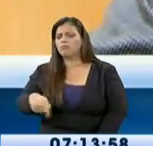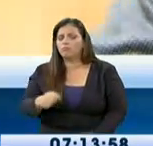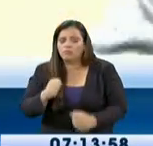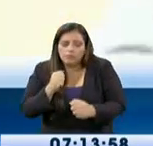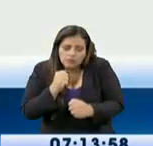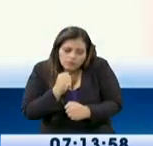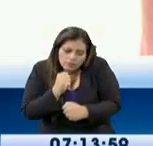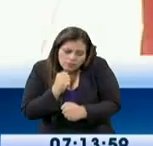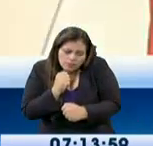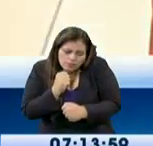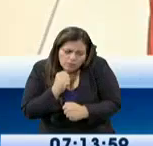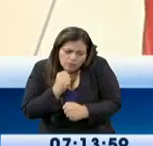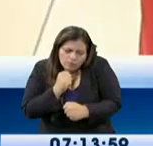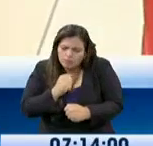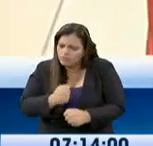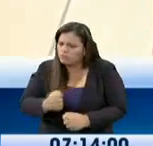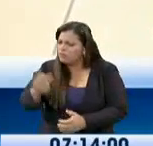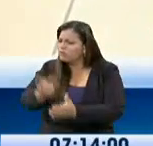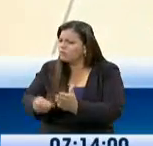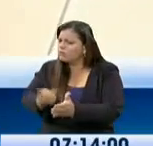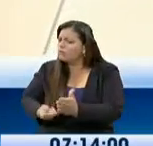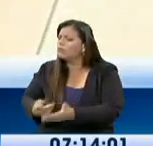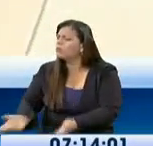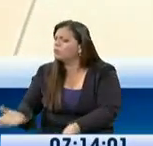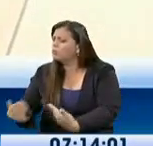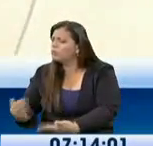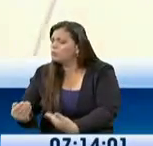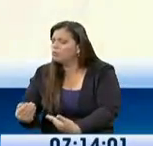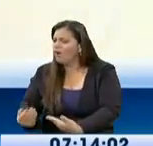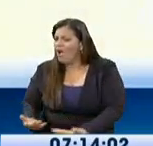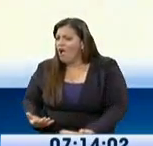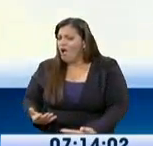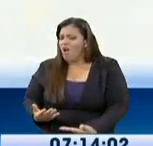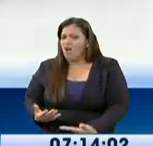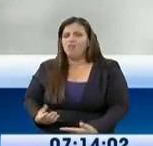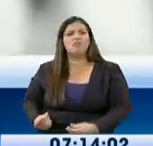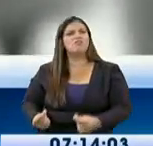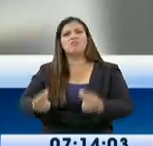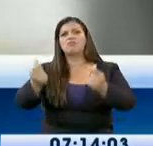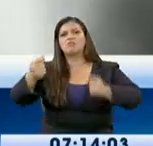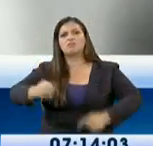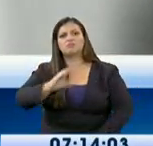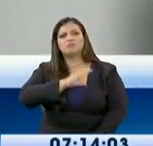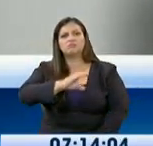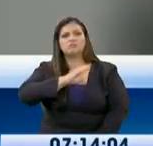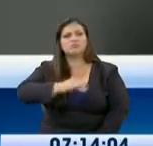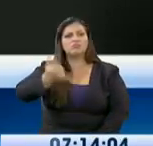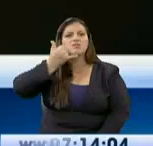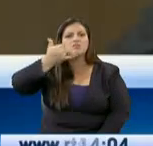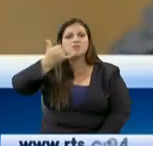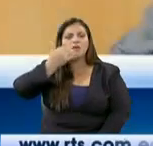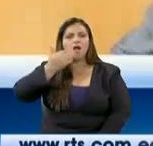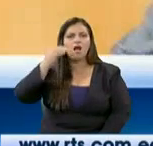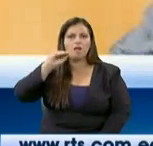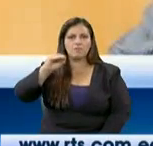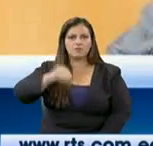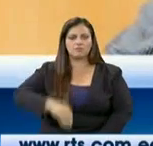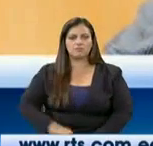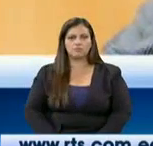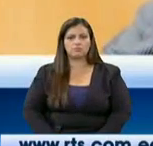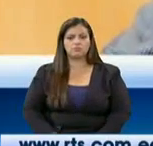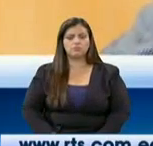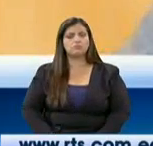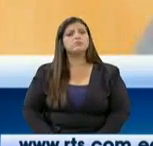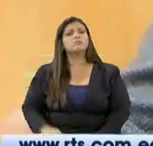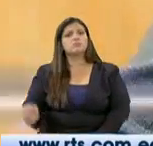había sucedido. De inmediato llamó a la policía y se logró la detención de su hermano de 37 años de edad. No ha puesto